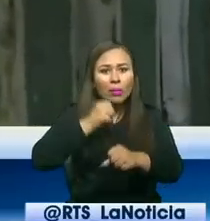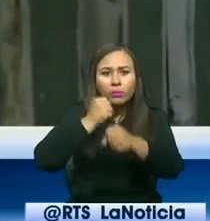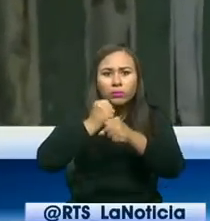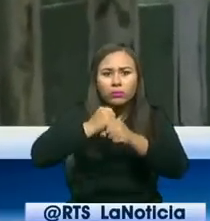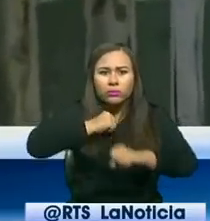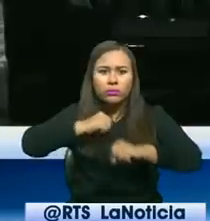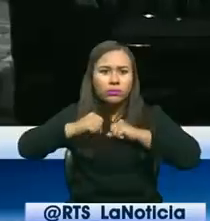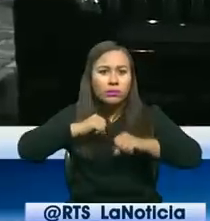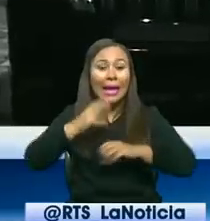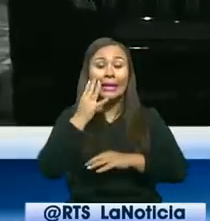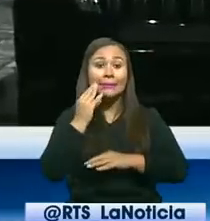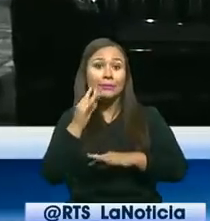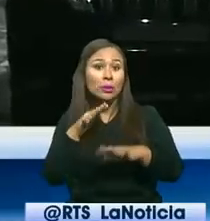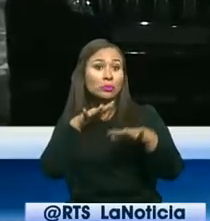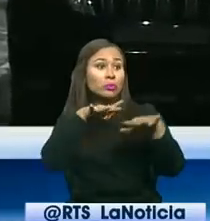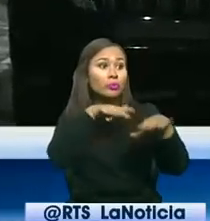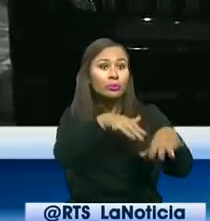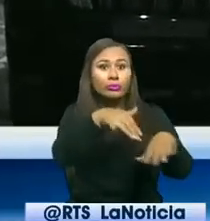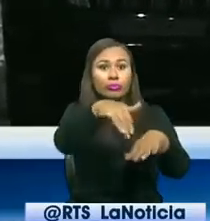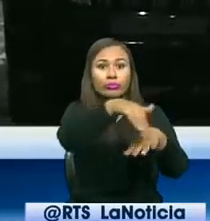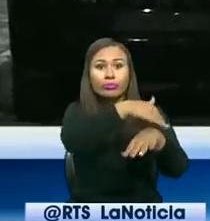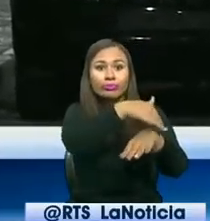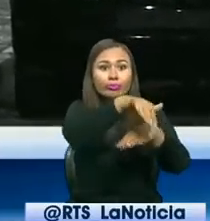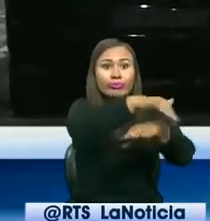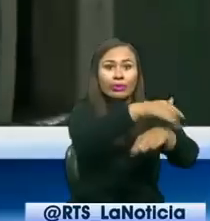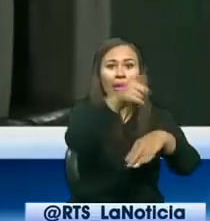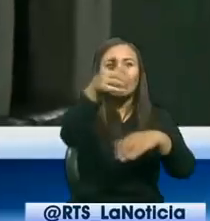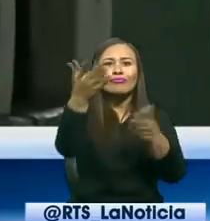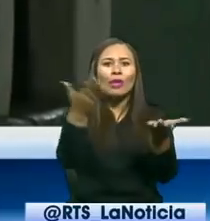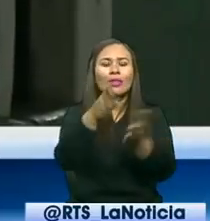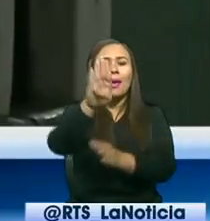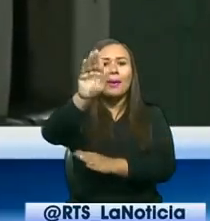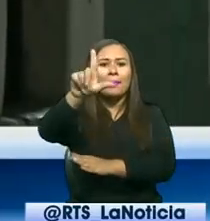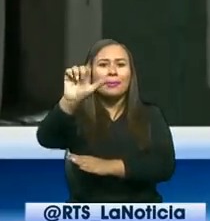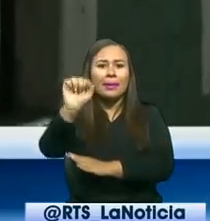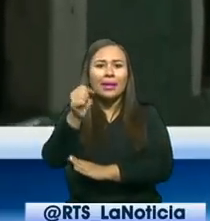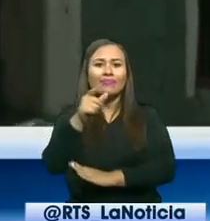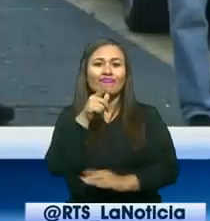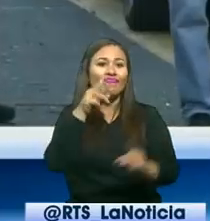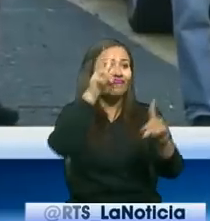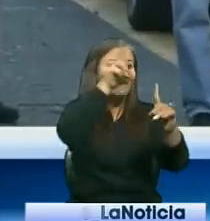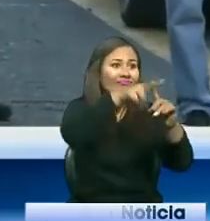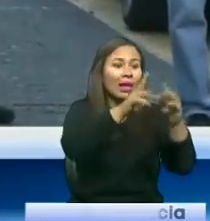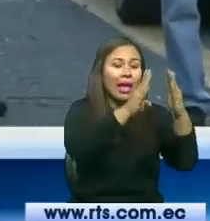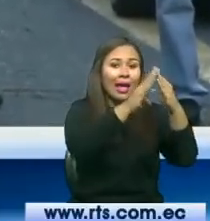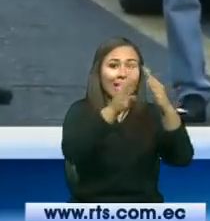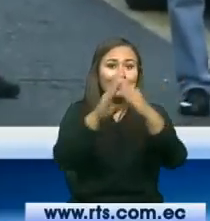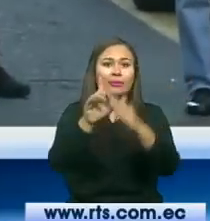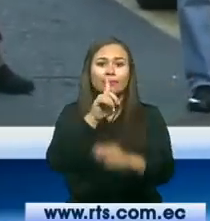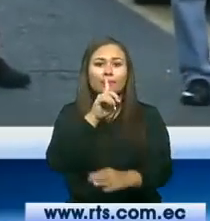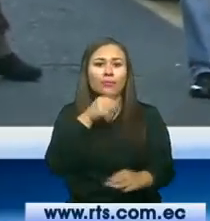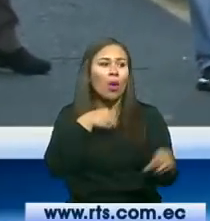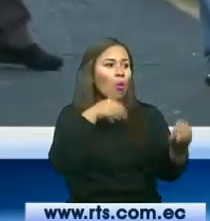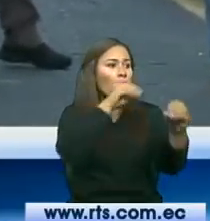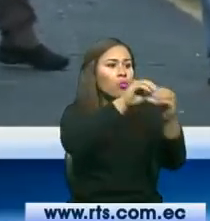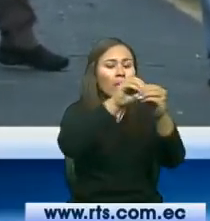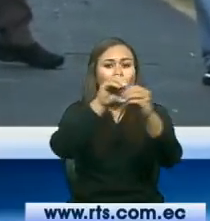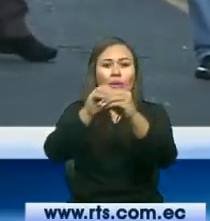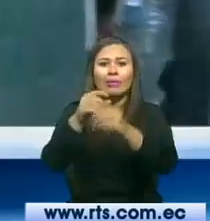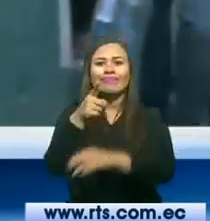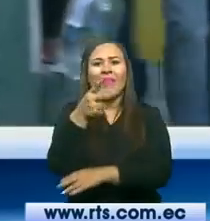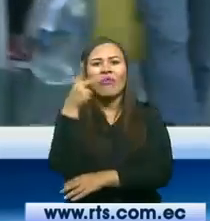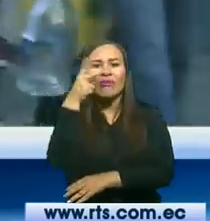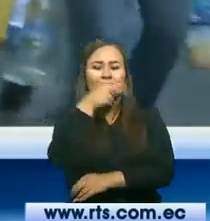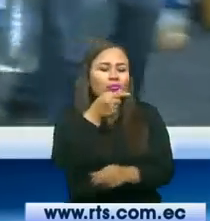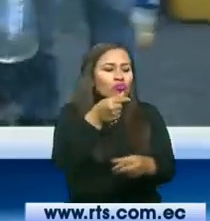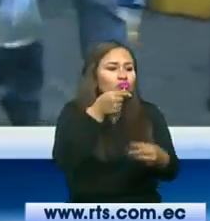especiales llegaron y cercaron varias cuadras en el sector de San Blas. Allanaron inmuebles donde presuntamente almacenaban el licor artesanal